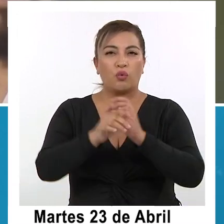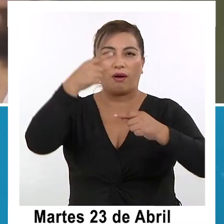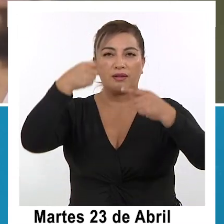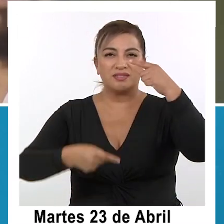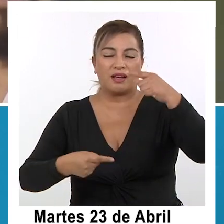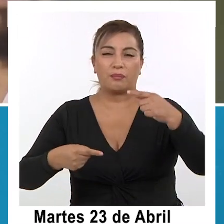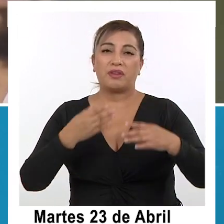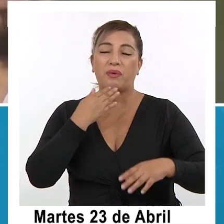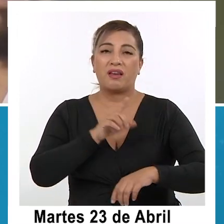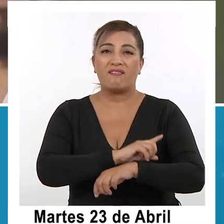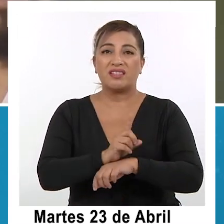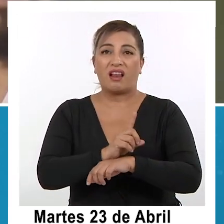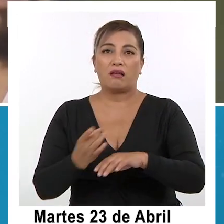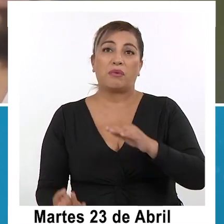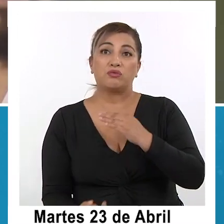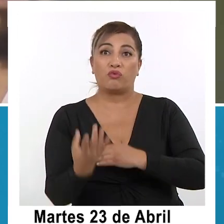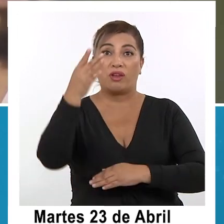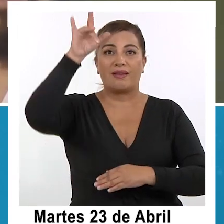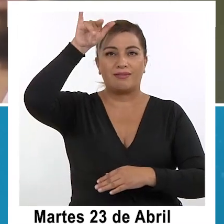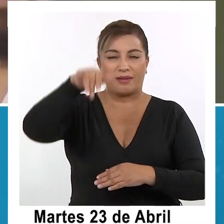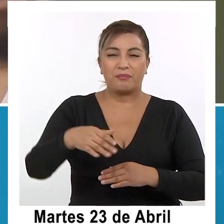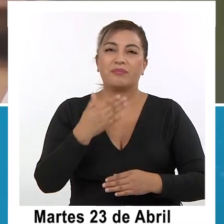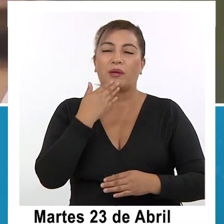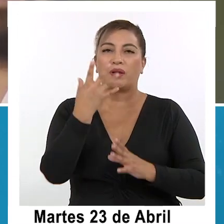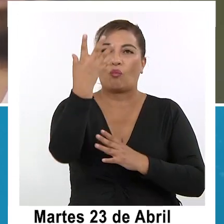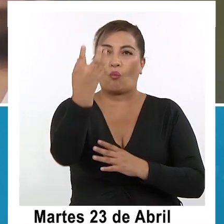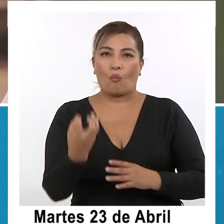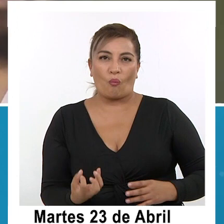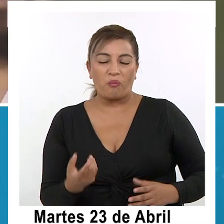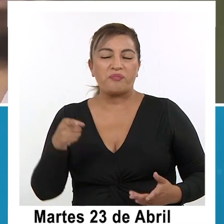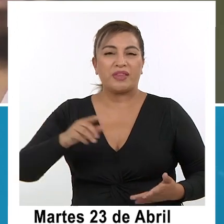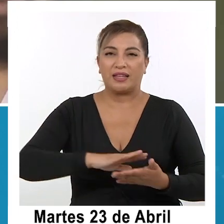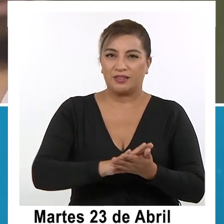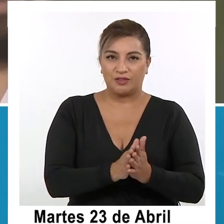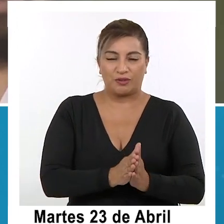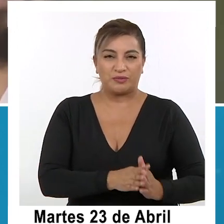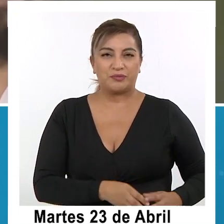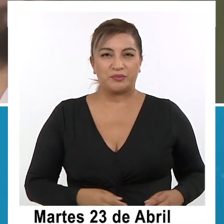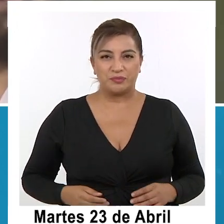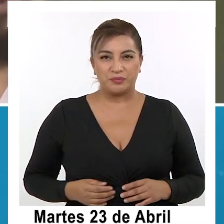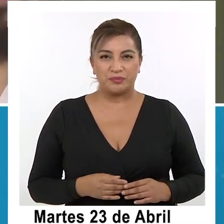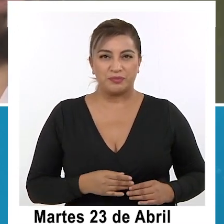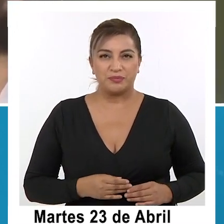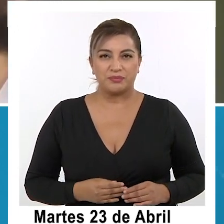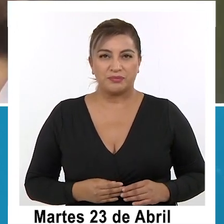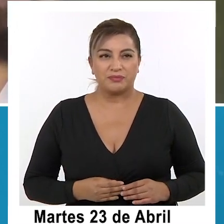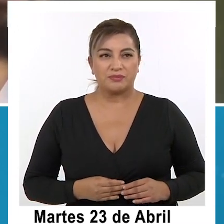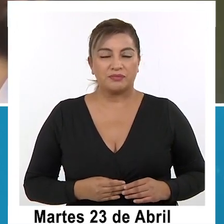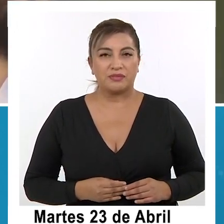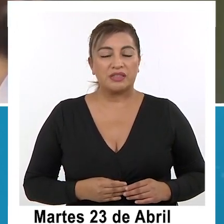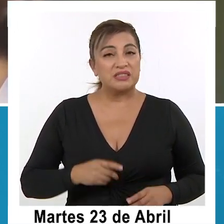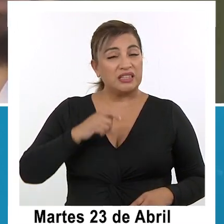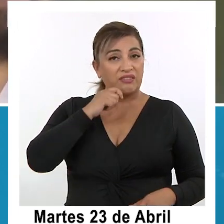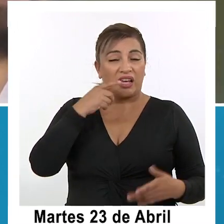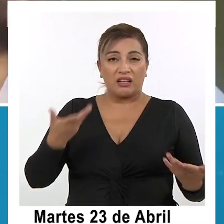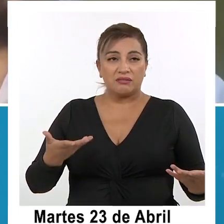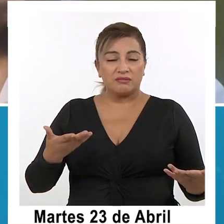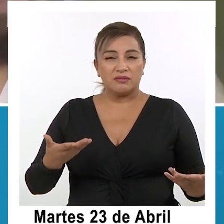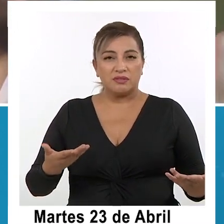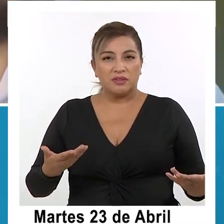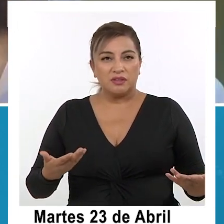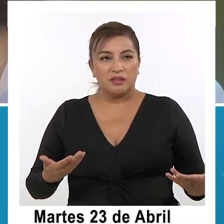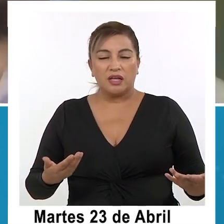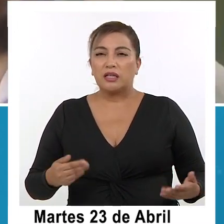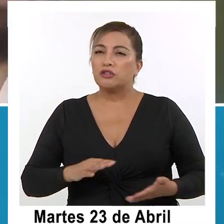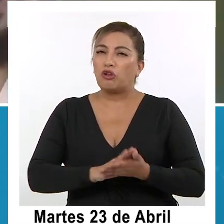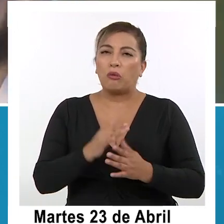con velocidades de subida y bajada para brindar un servicio acorde a esa a esa expectativa No perfecto o sea el beneficio en el fondo es que sea